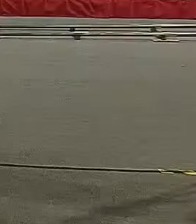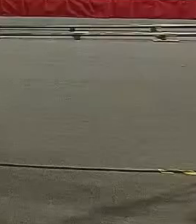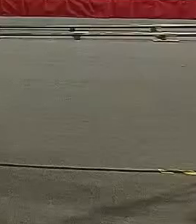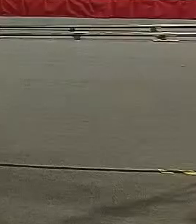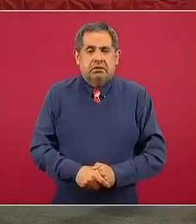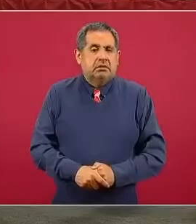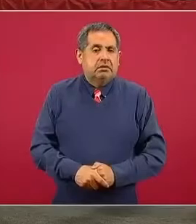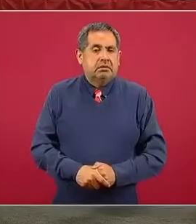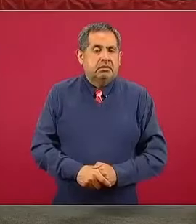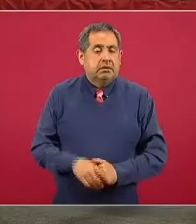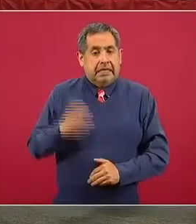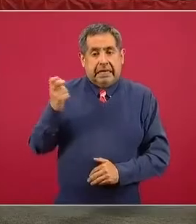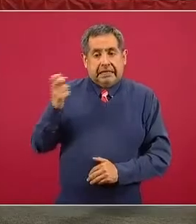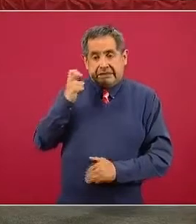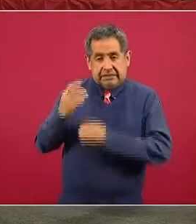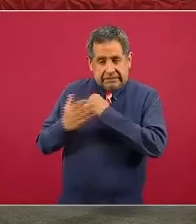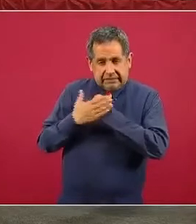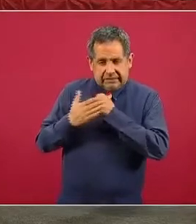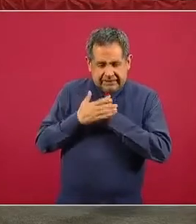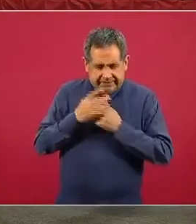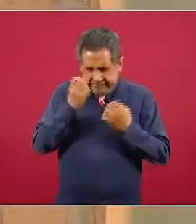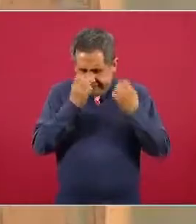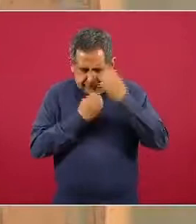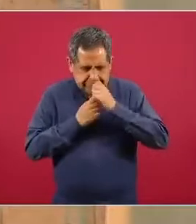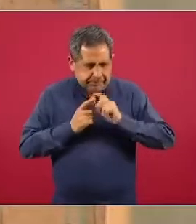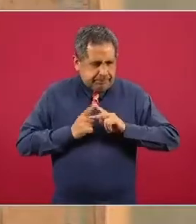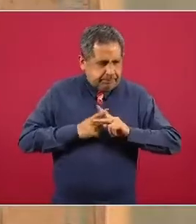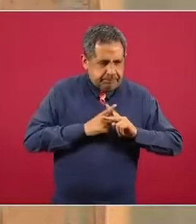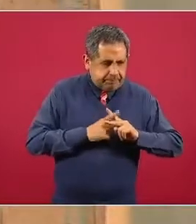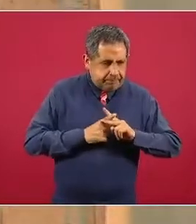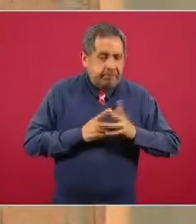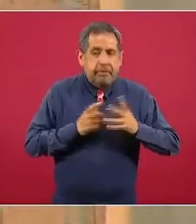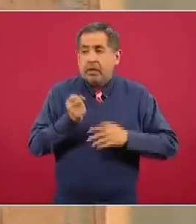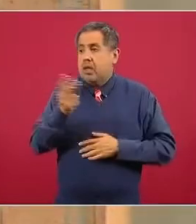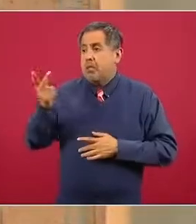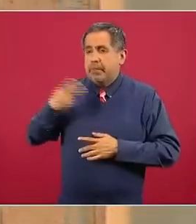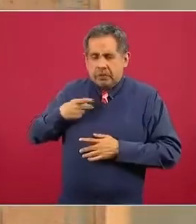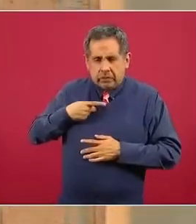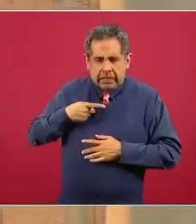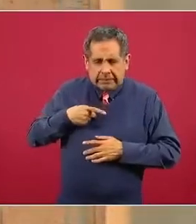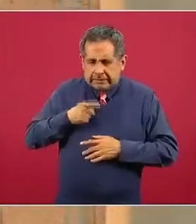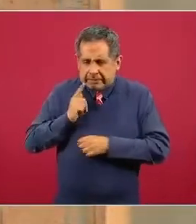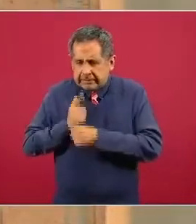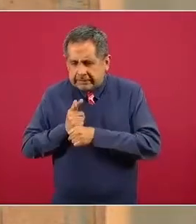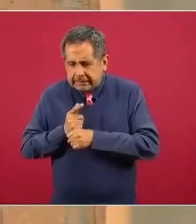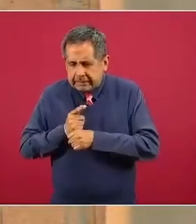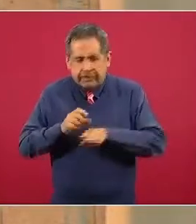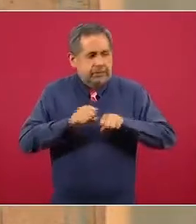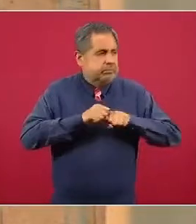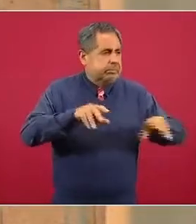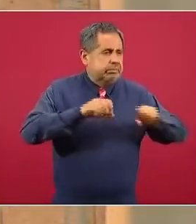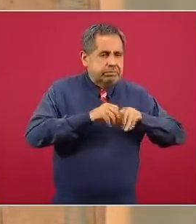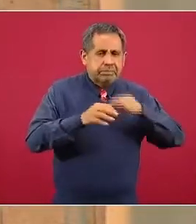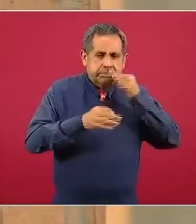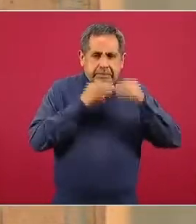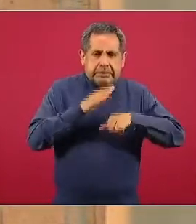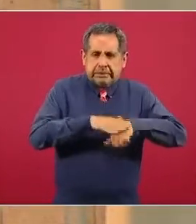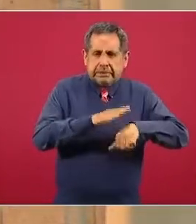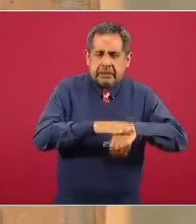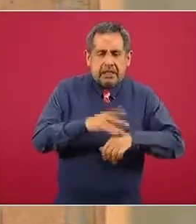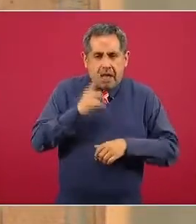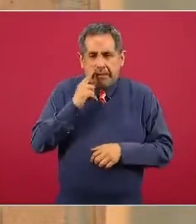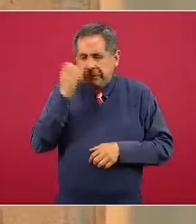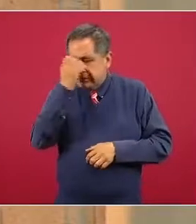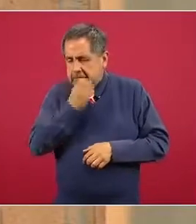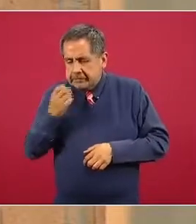son indicadores de referencia para que los analistas que están emitiendo los productos en su momento de alertamiento